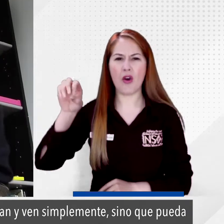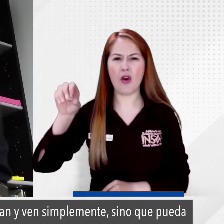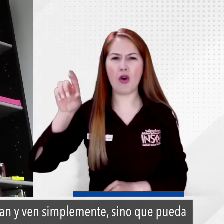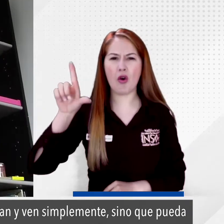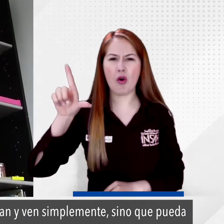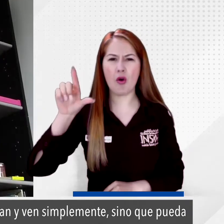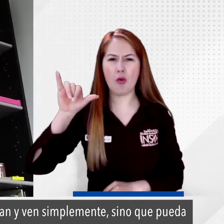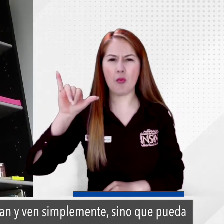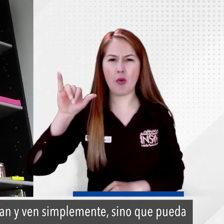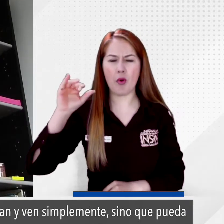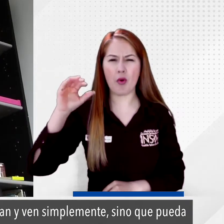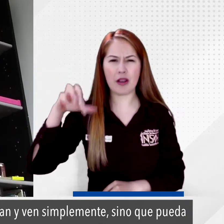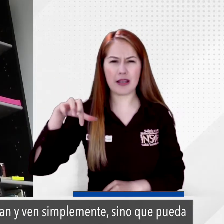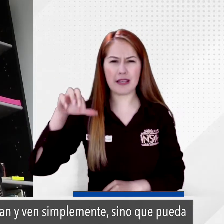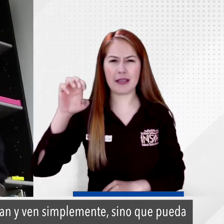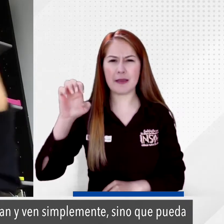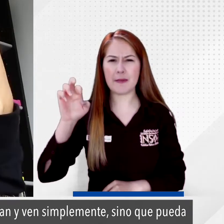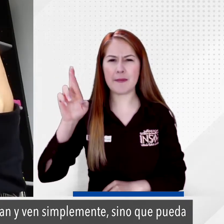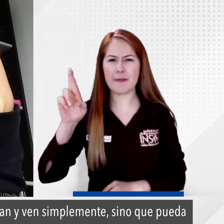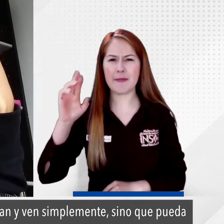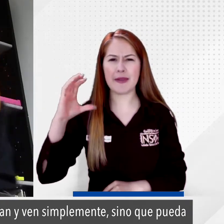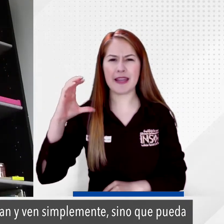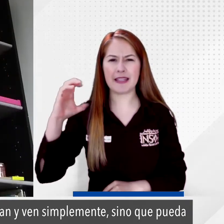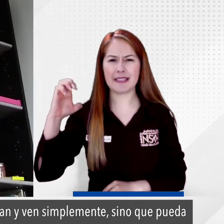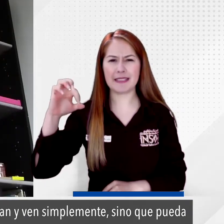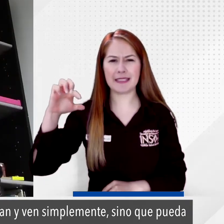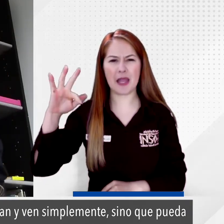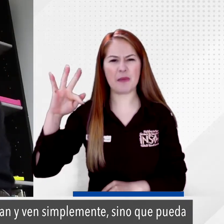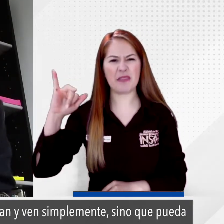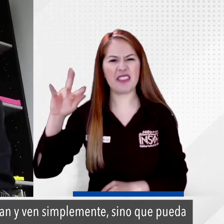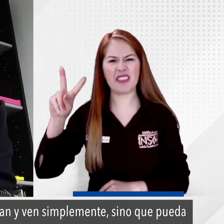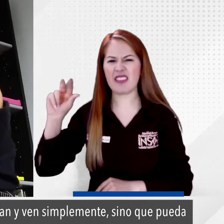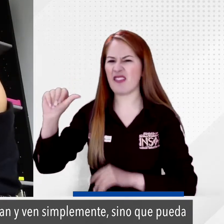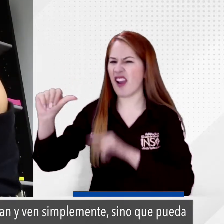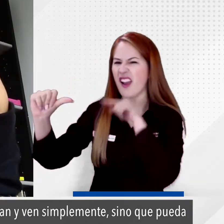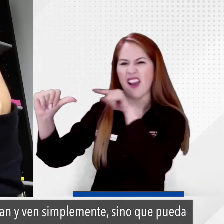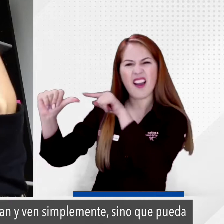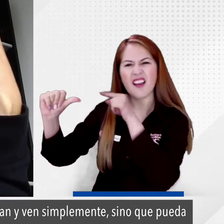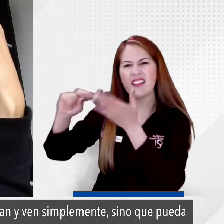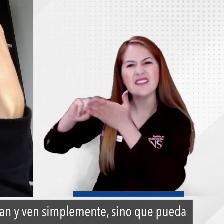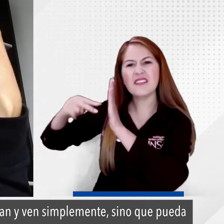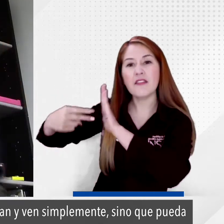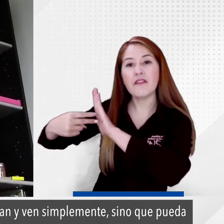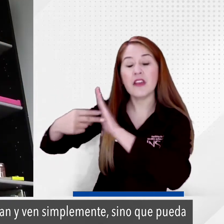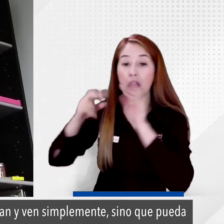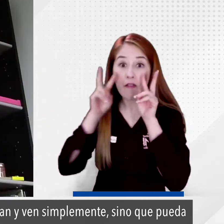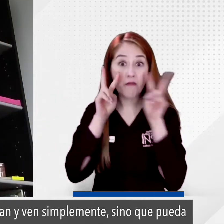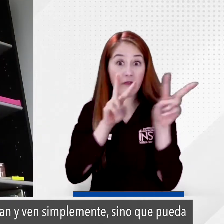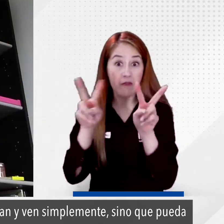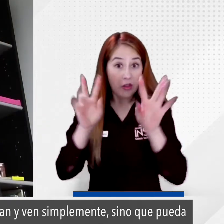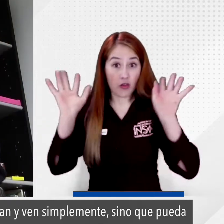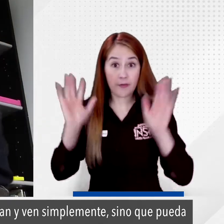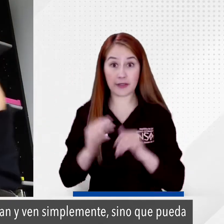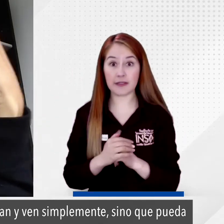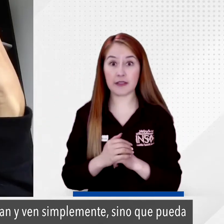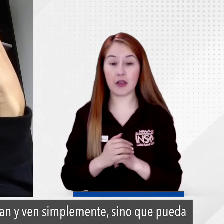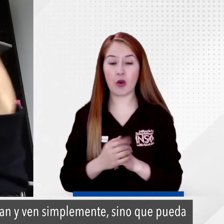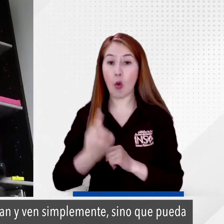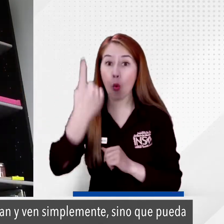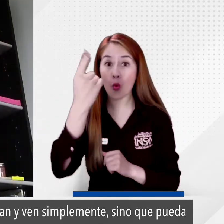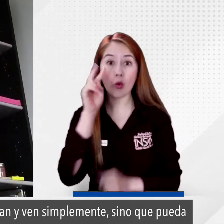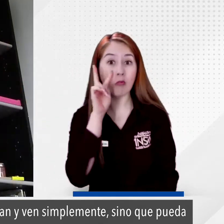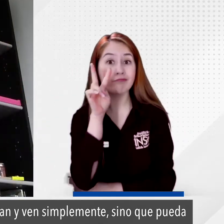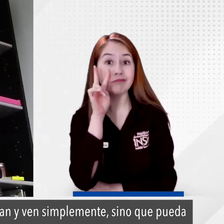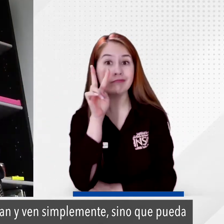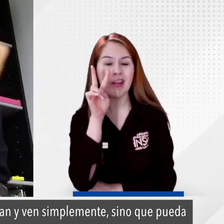es decir, que no sea una obra de teatro que las personas van y ven simplemente, sino que pueda estar mediada